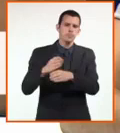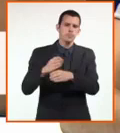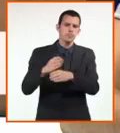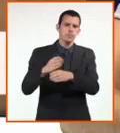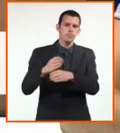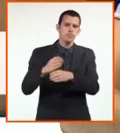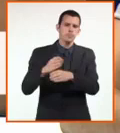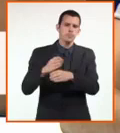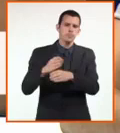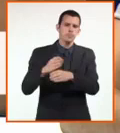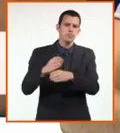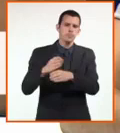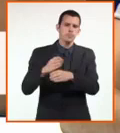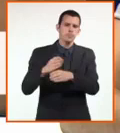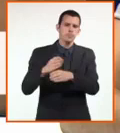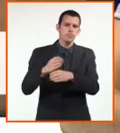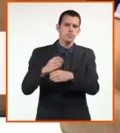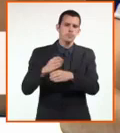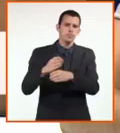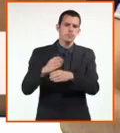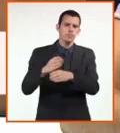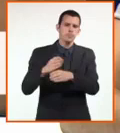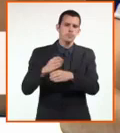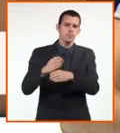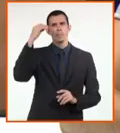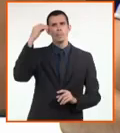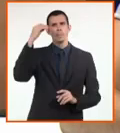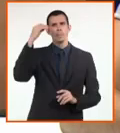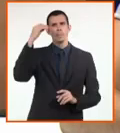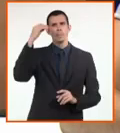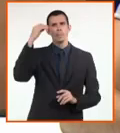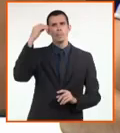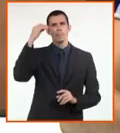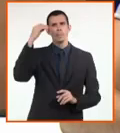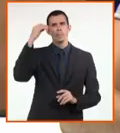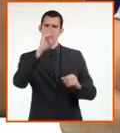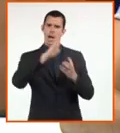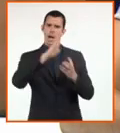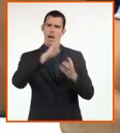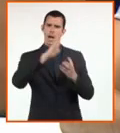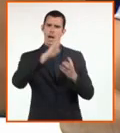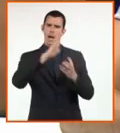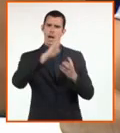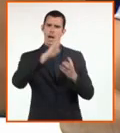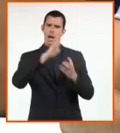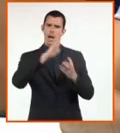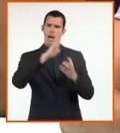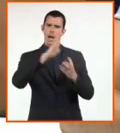con ver aquí a nuestro comandante Machado, con ver aquí a nuestro comandante Ramiro, con ver a la